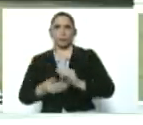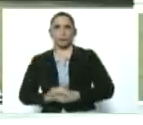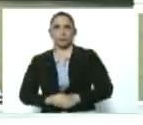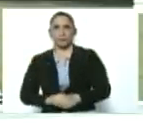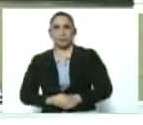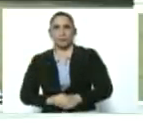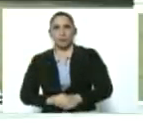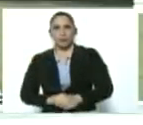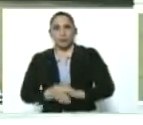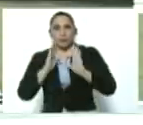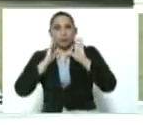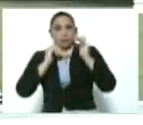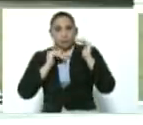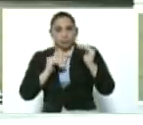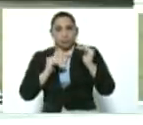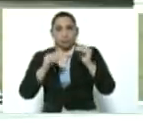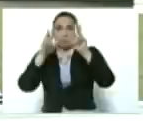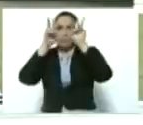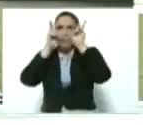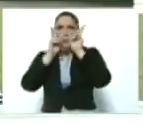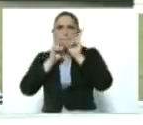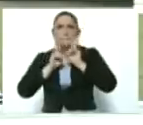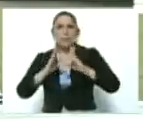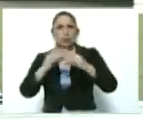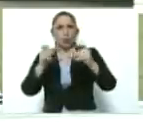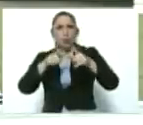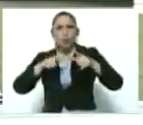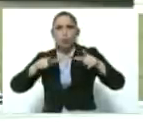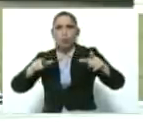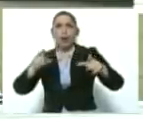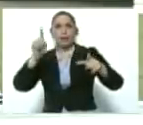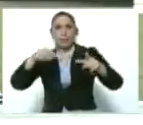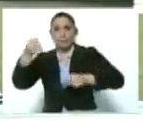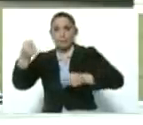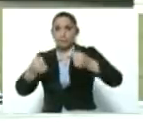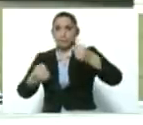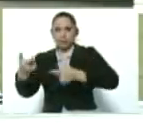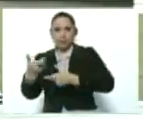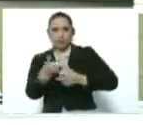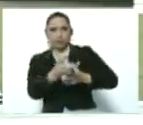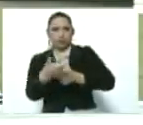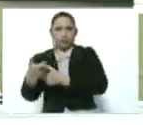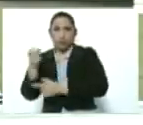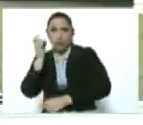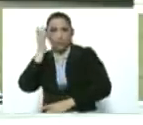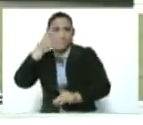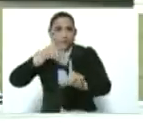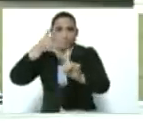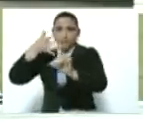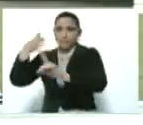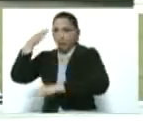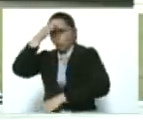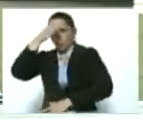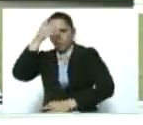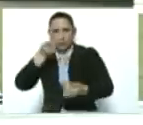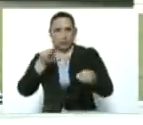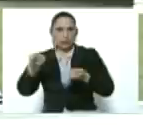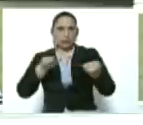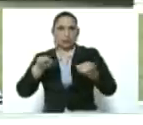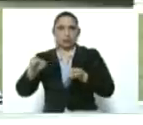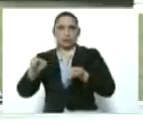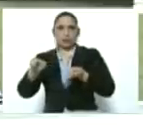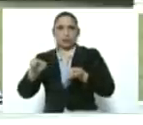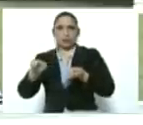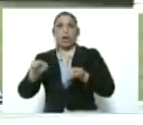atendiendo la desinfección de todos los lugares de los vehículos creando conciencia controlando la situación